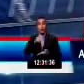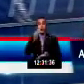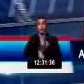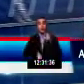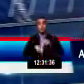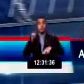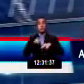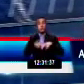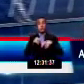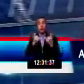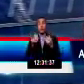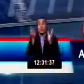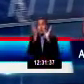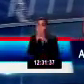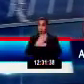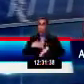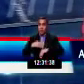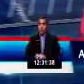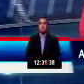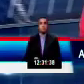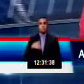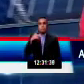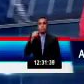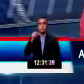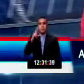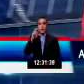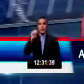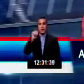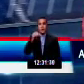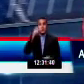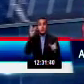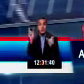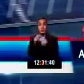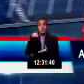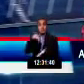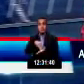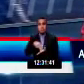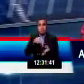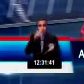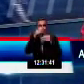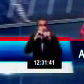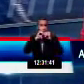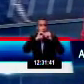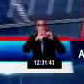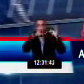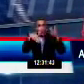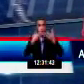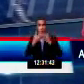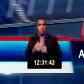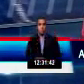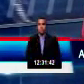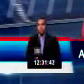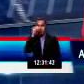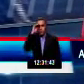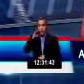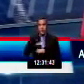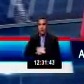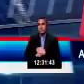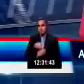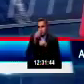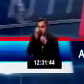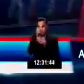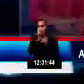Contratación de Obras esta madrugada. Karen Haro está en la Fiscalía para contarnos más sobre este caso. Karen, muy buenas tardes.